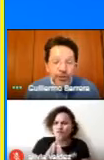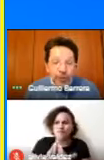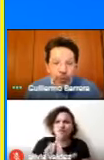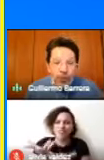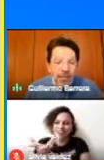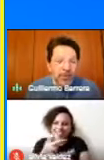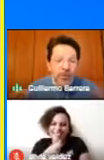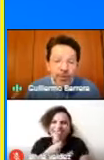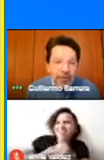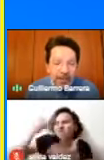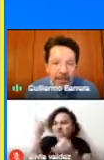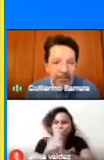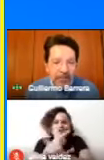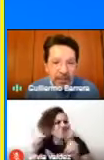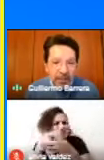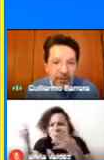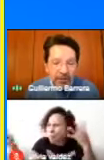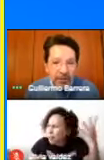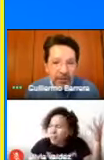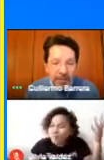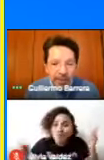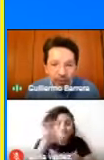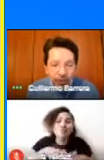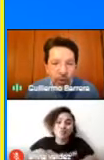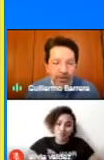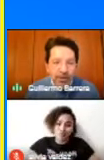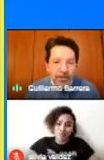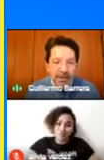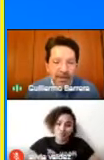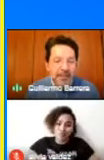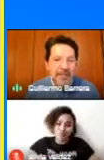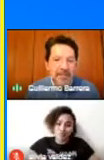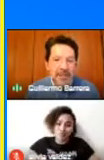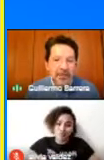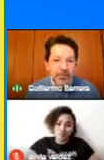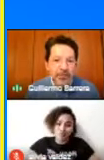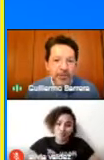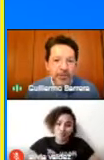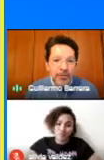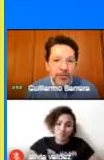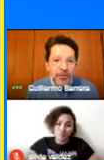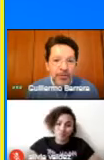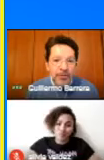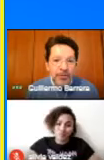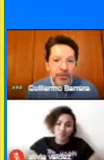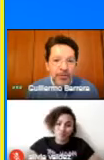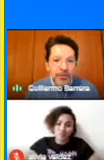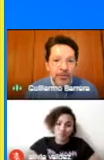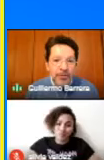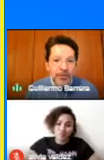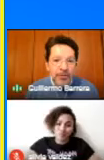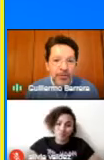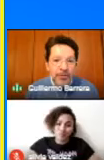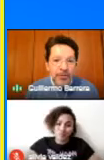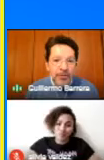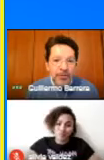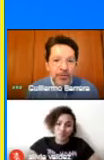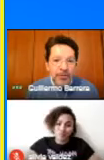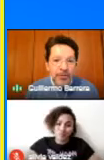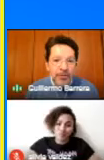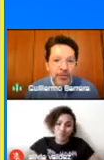artísticos. Todo eso ocurre en un territorio y todo eso hace parte del desarrollo local. Y todo eso